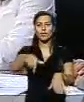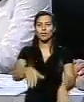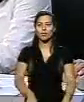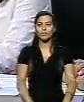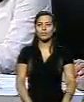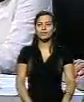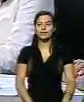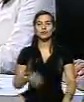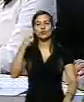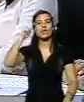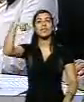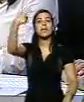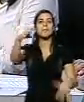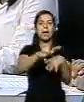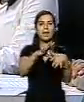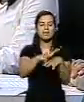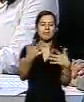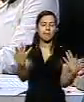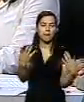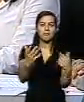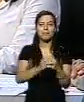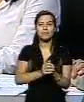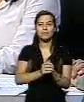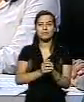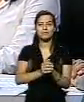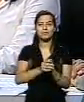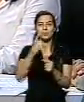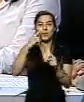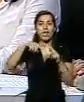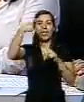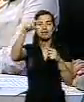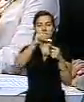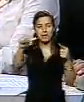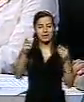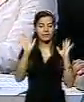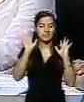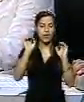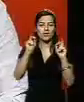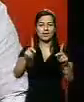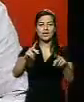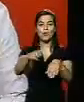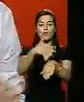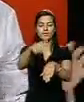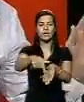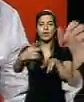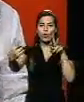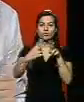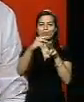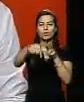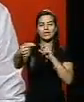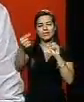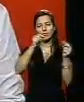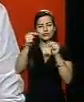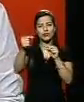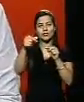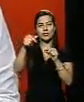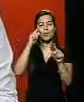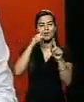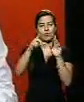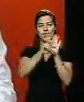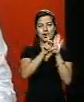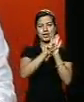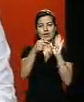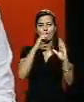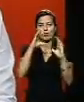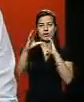Yo me iba allá con un salto con guerrocha para la semana que viene. Bueno, vamos todos a encontrarnos igual en el debate por esta ley